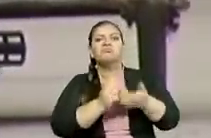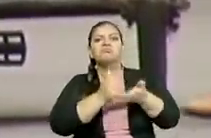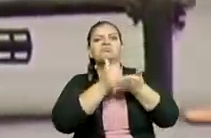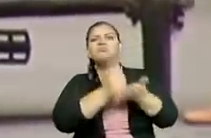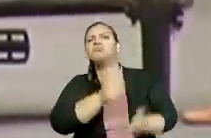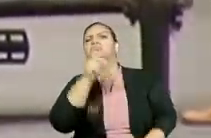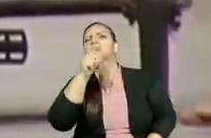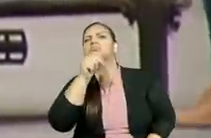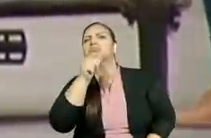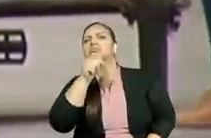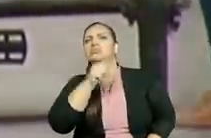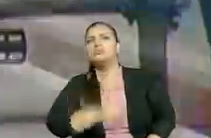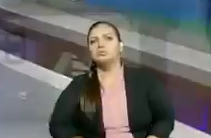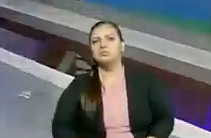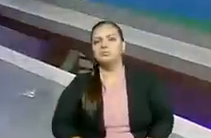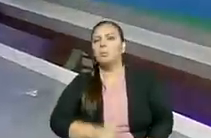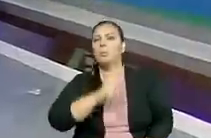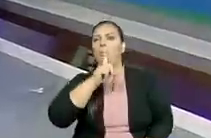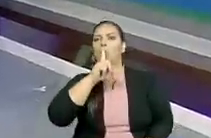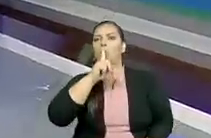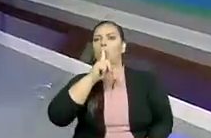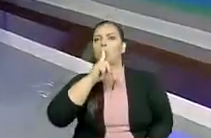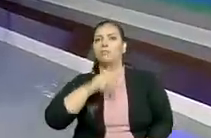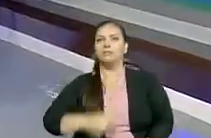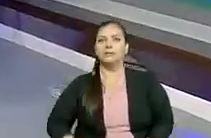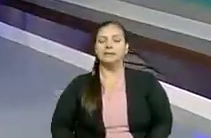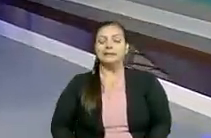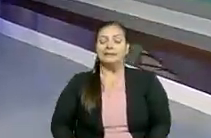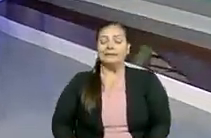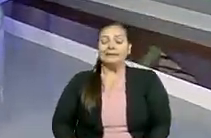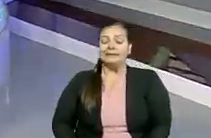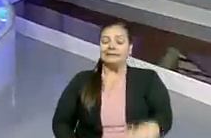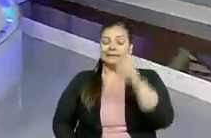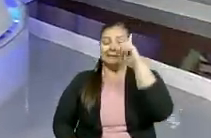adicional. Informó José Morales.